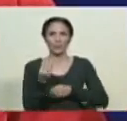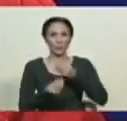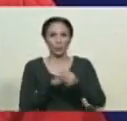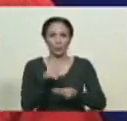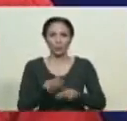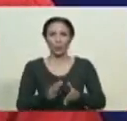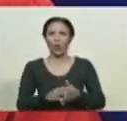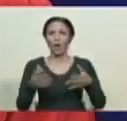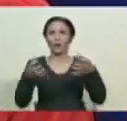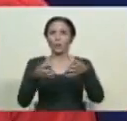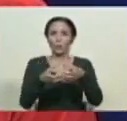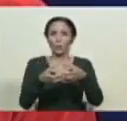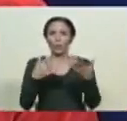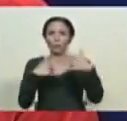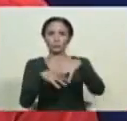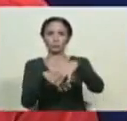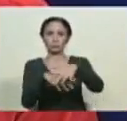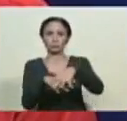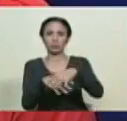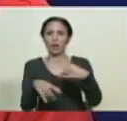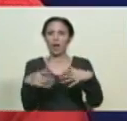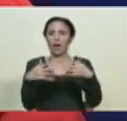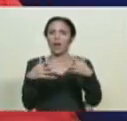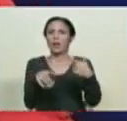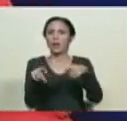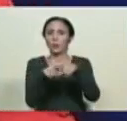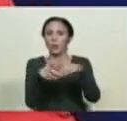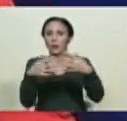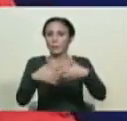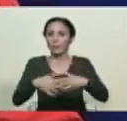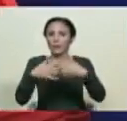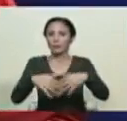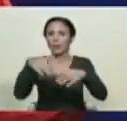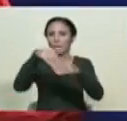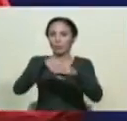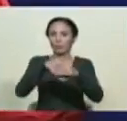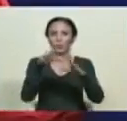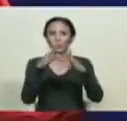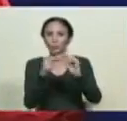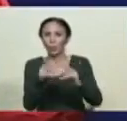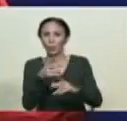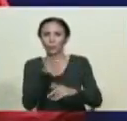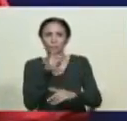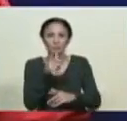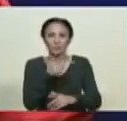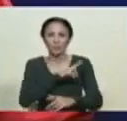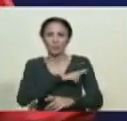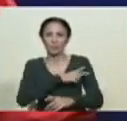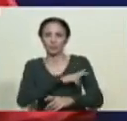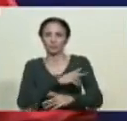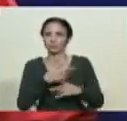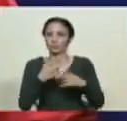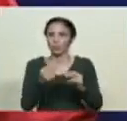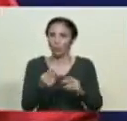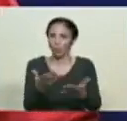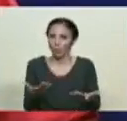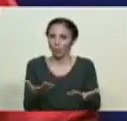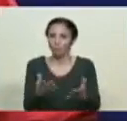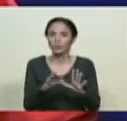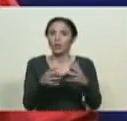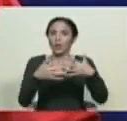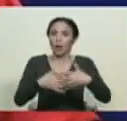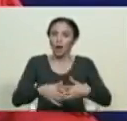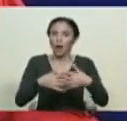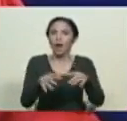una gran maquinaria de movilización electoral. Y eso es malo. ¿Sabes qué? Si es malo, una gran maquinaria